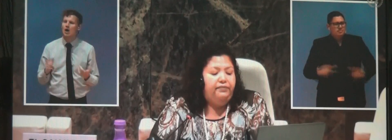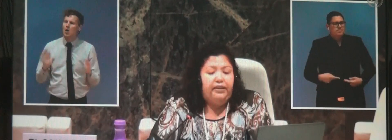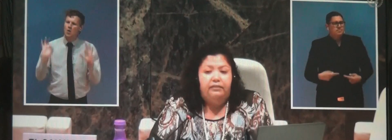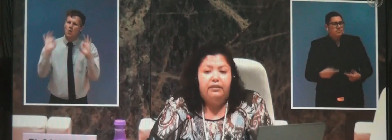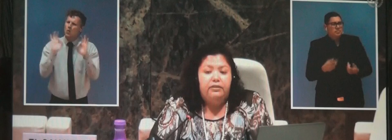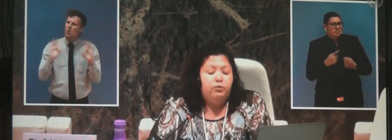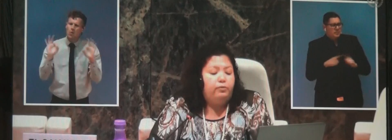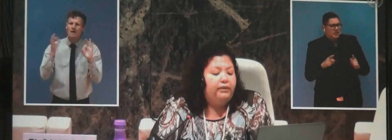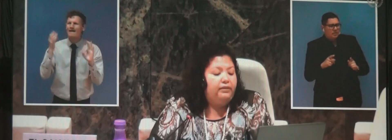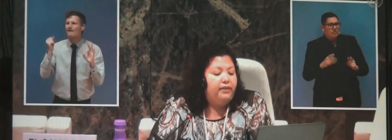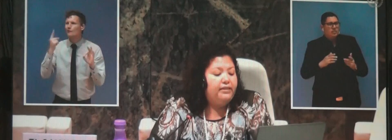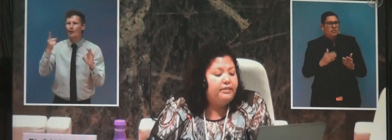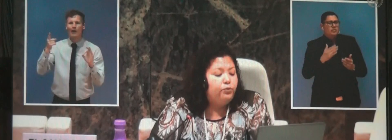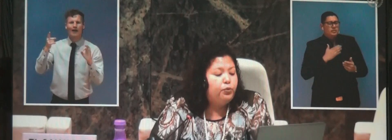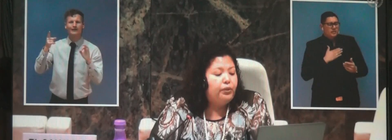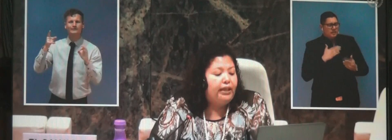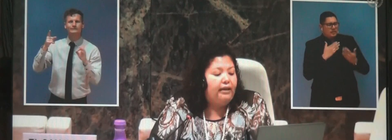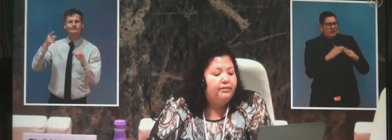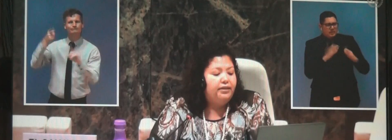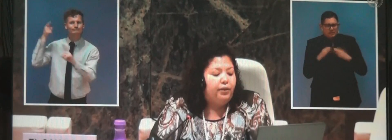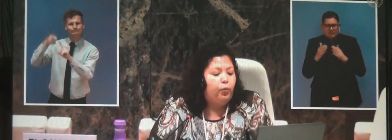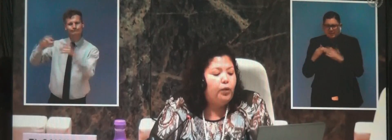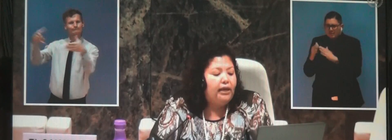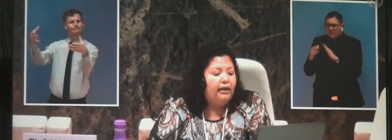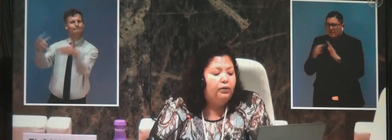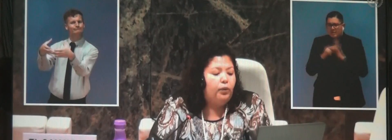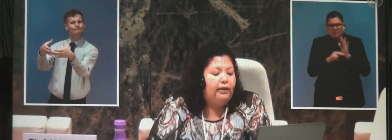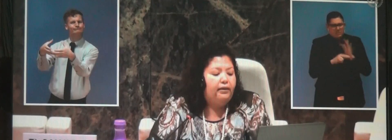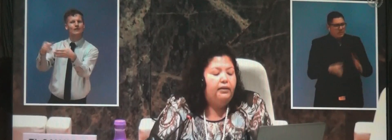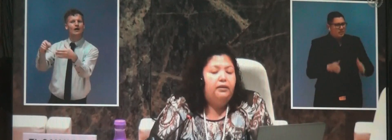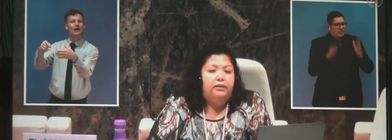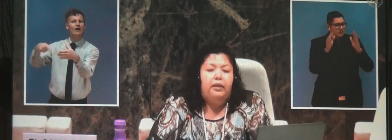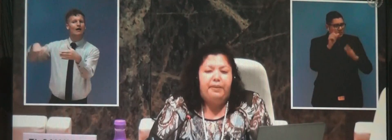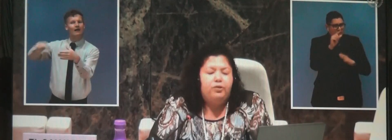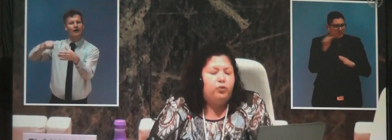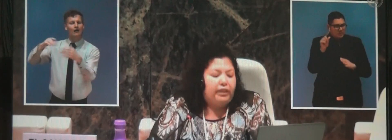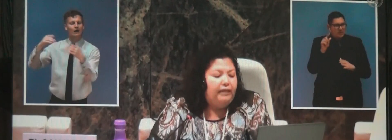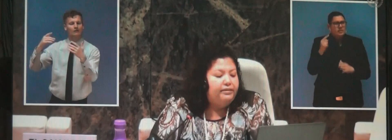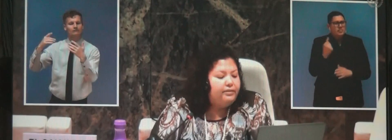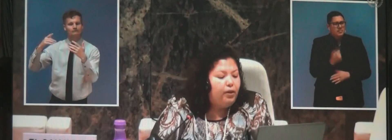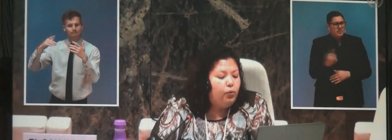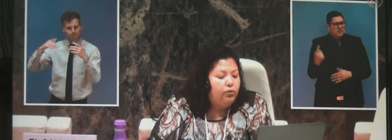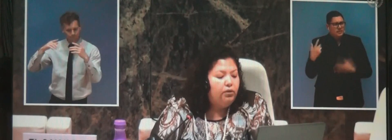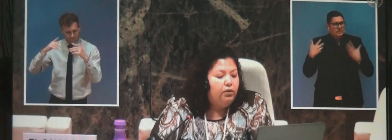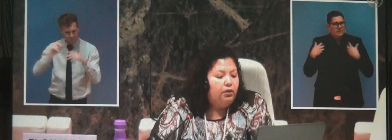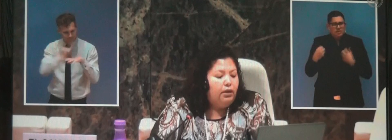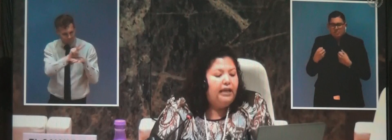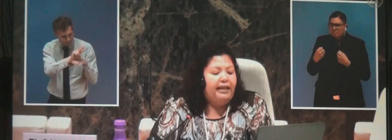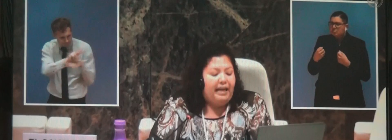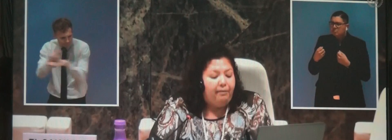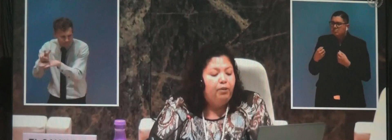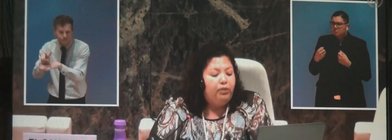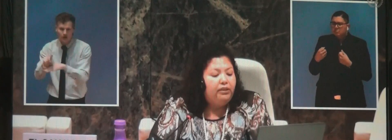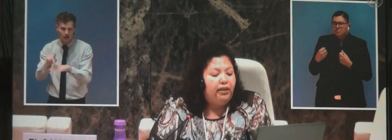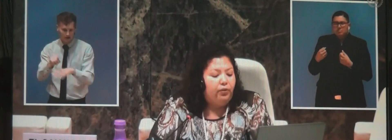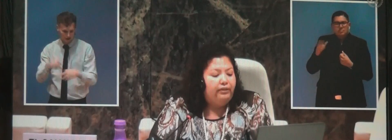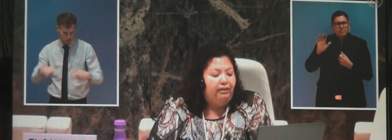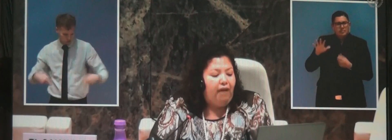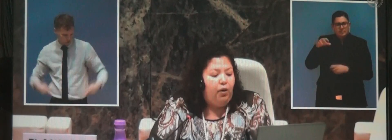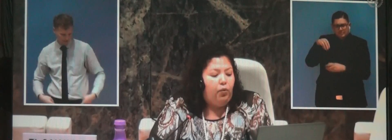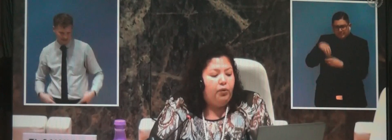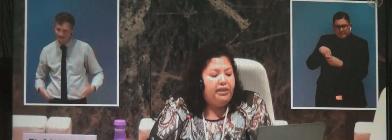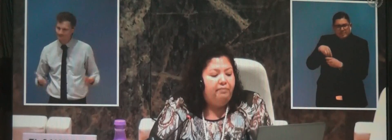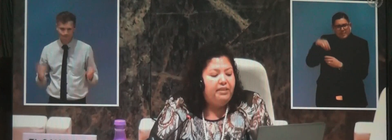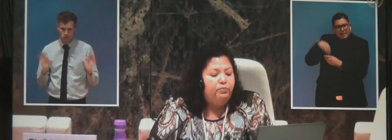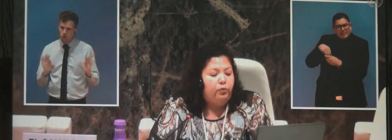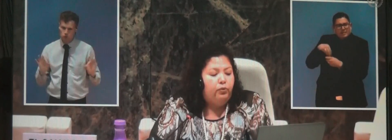las diferentes normativas institucionales que regulan el actuar del personal de salud, el reglamento interno de